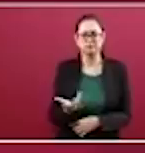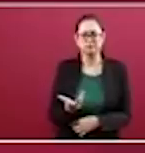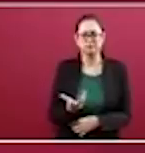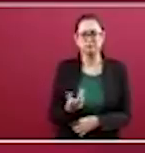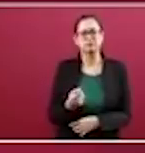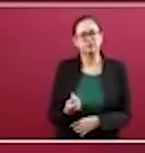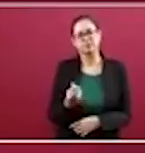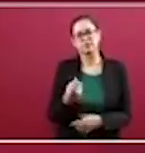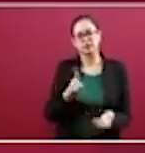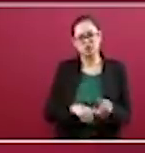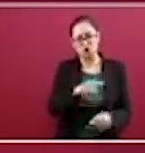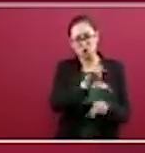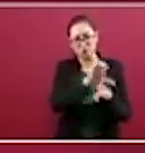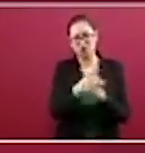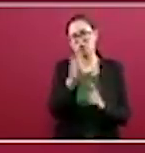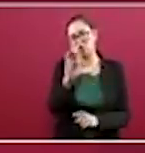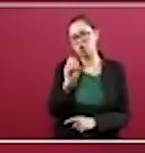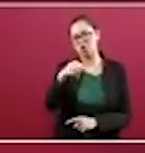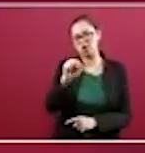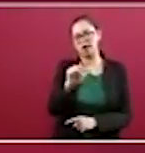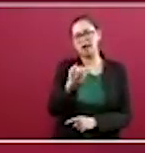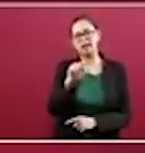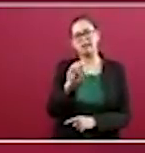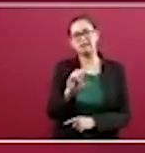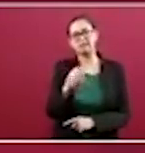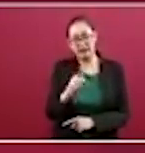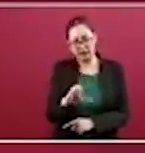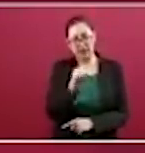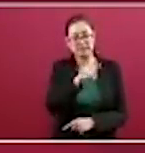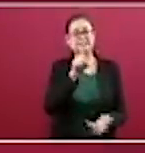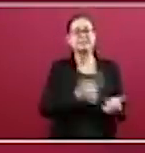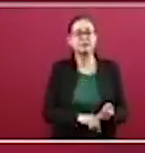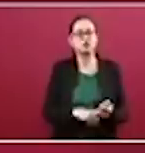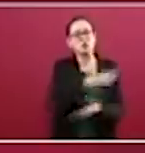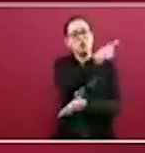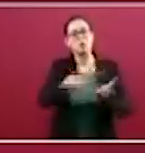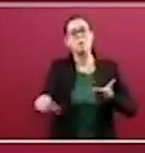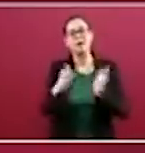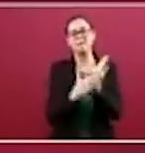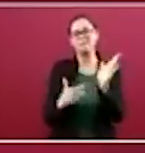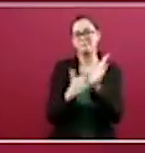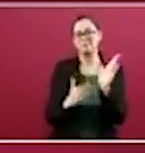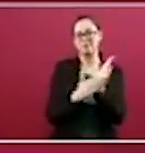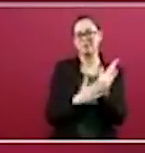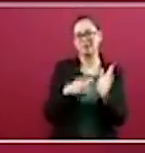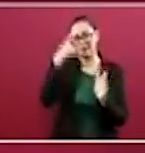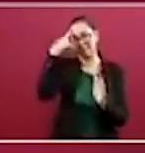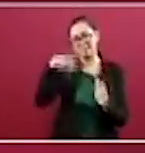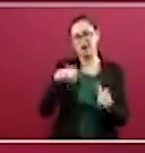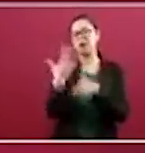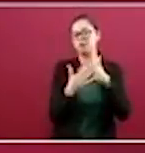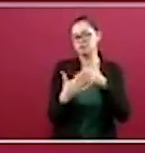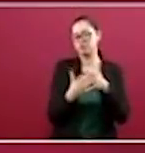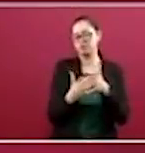precisamente a través de CONALITEG la adquisición del papel para imprimir los libros que van a distribuirse en